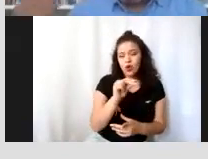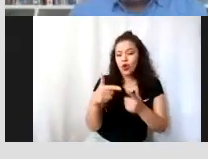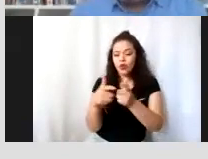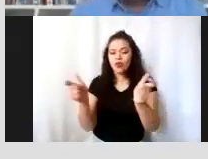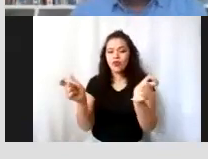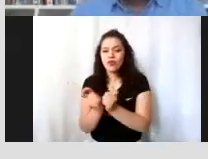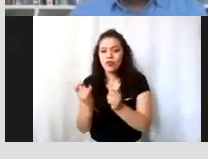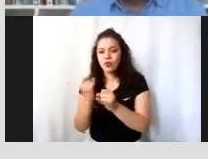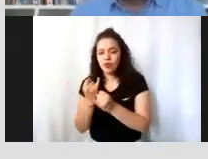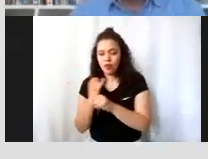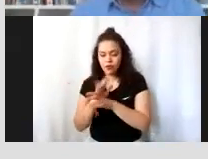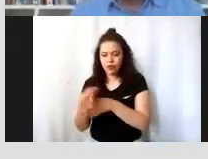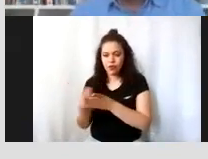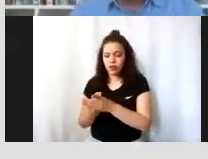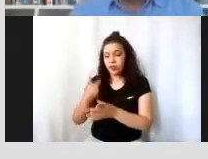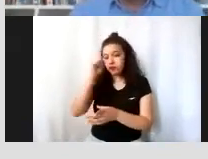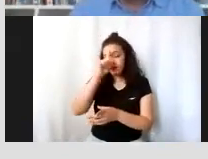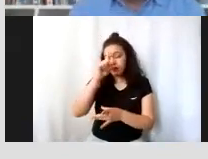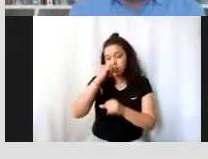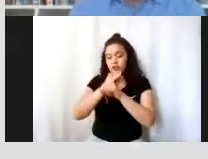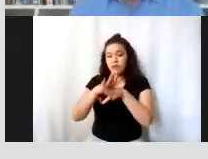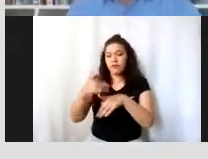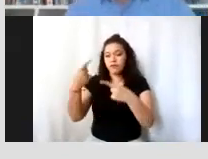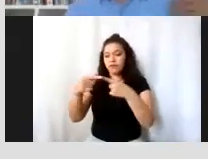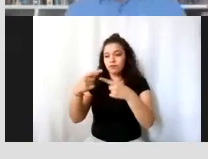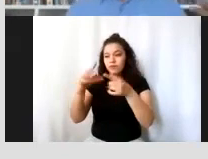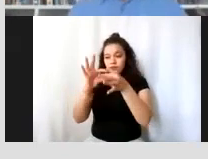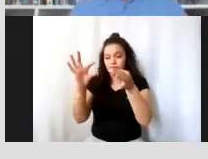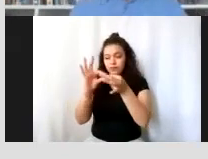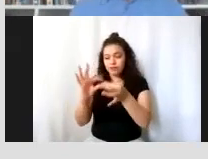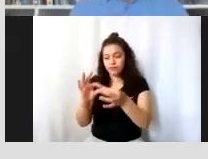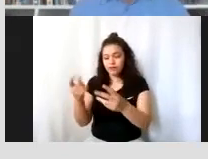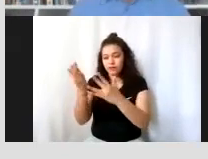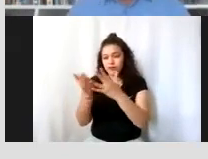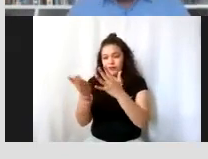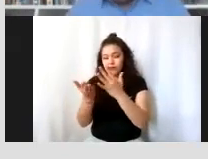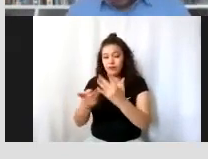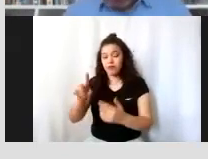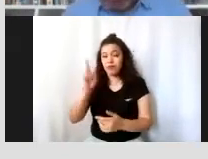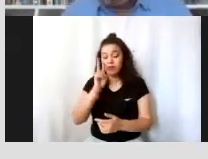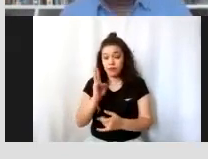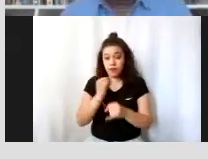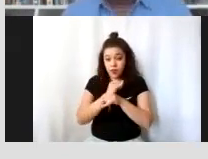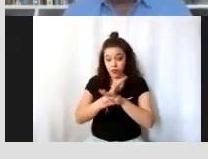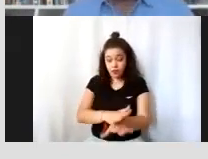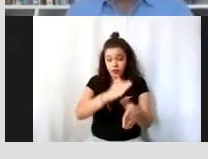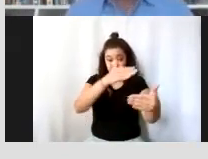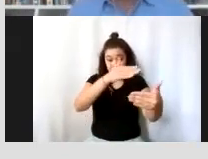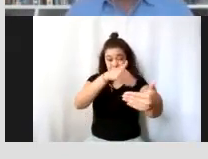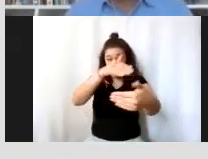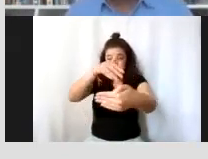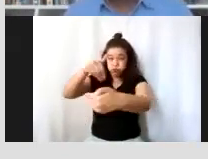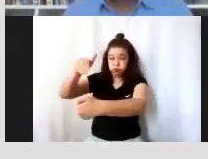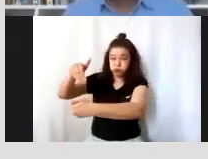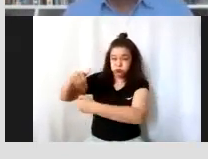es que desglosen todos los datos personales que vienen ahí y ustedes se van a dar cuenta de que están recabando en realidad muchísimos